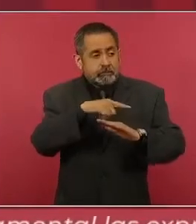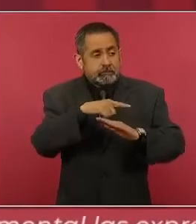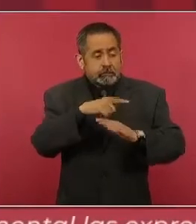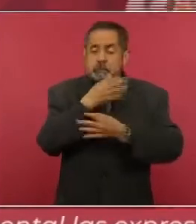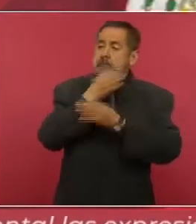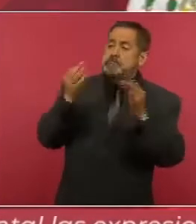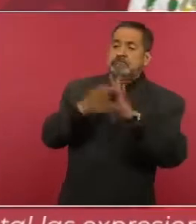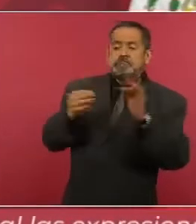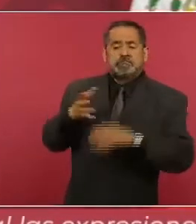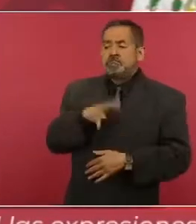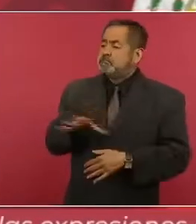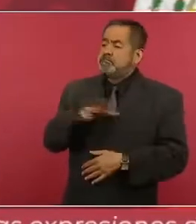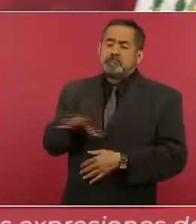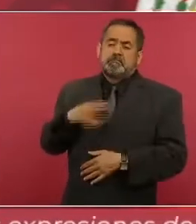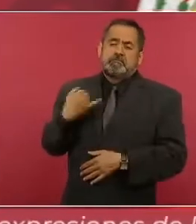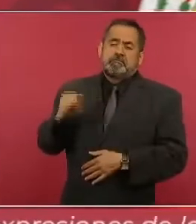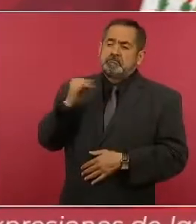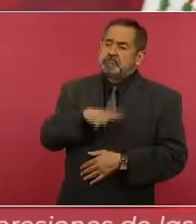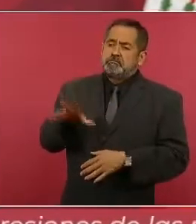que ni así.